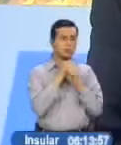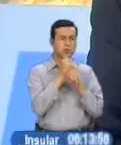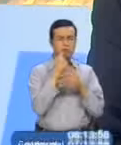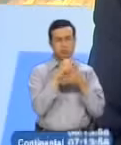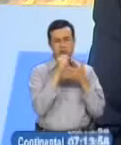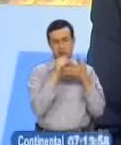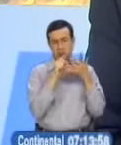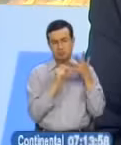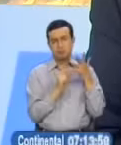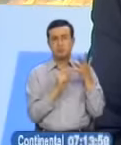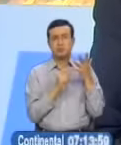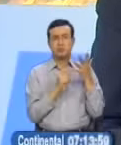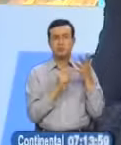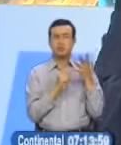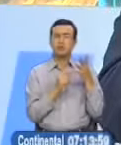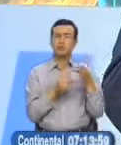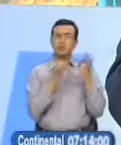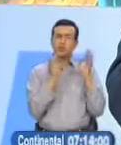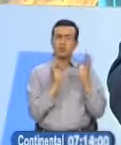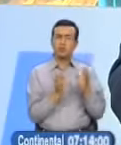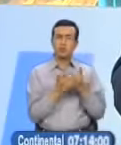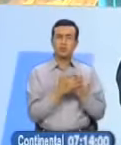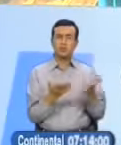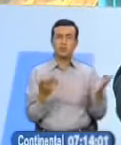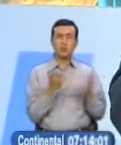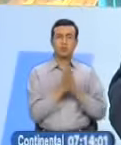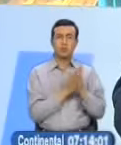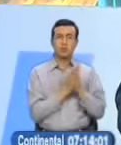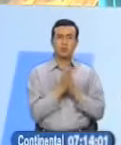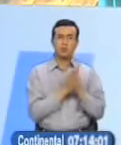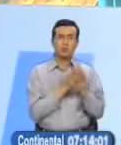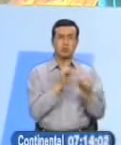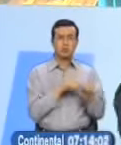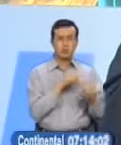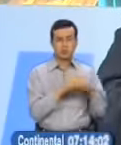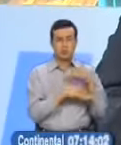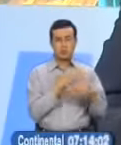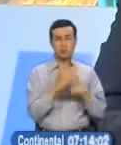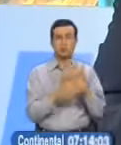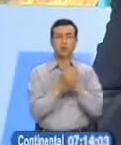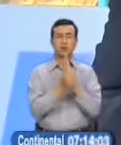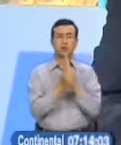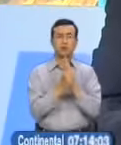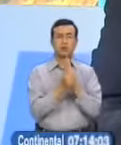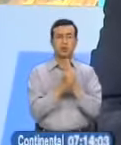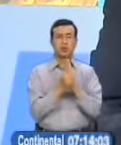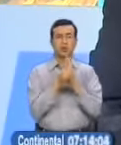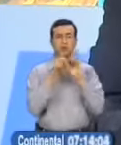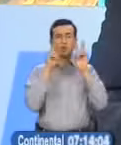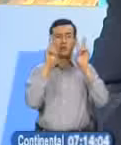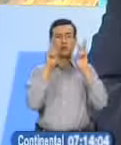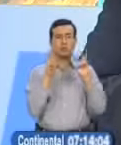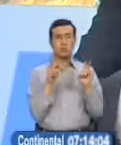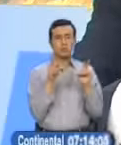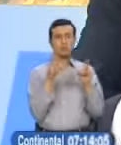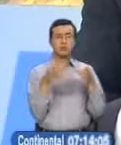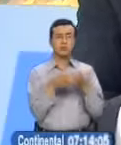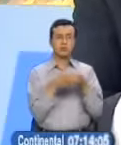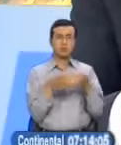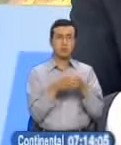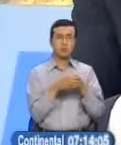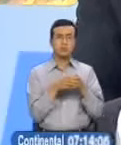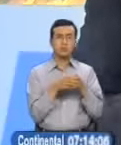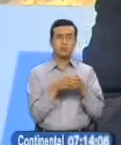etcétera, etcétera, como para poder aprovechar el tiempo y capacitarlos en términos de